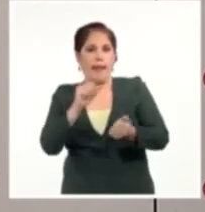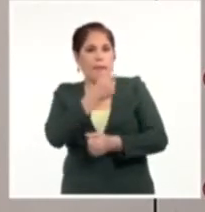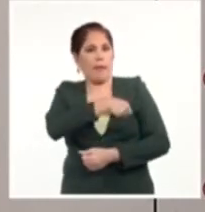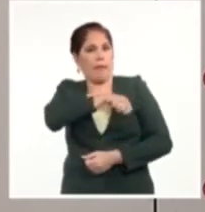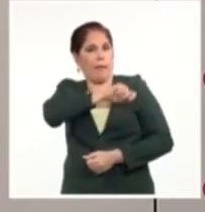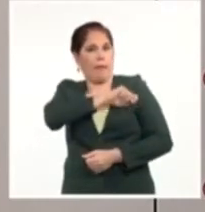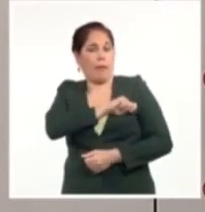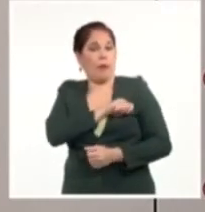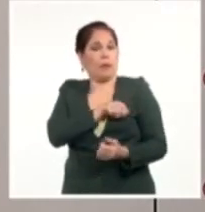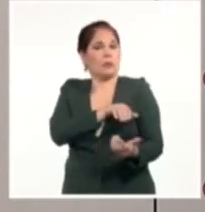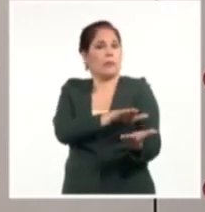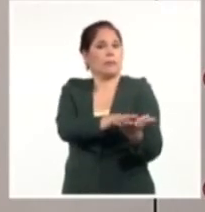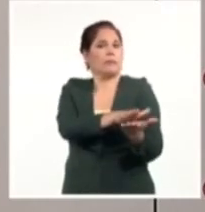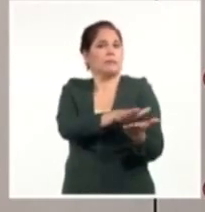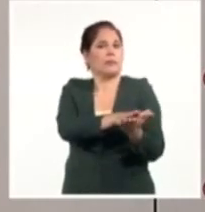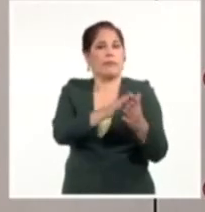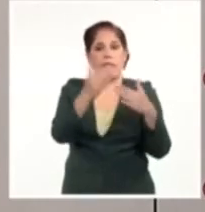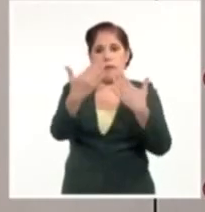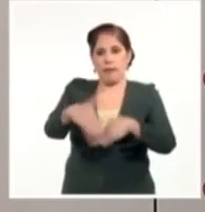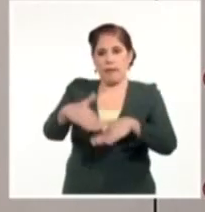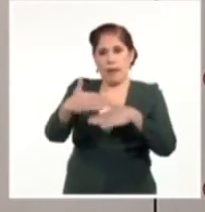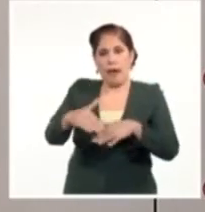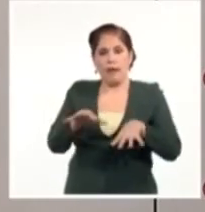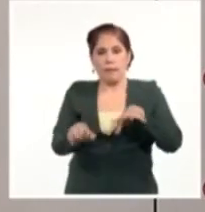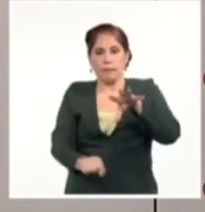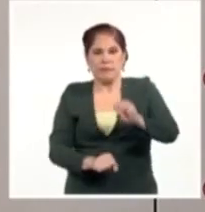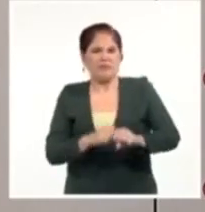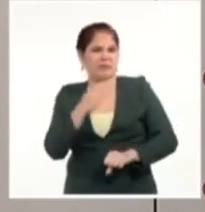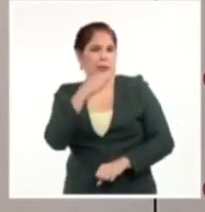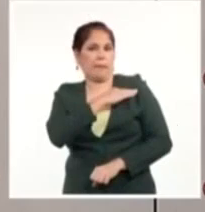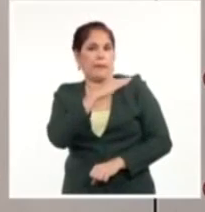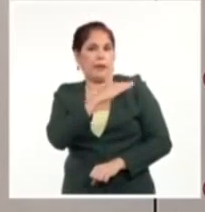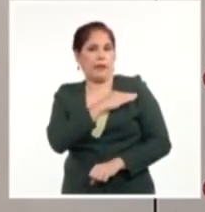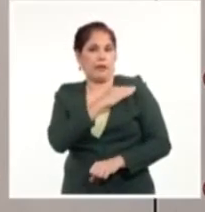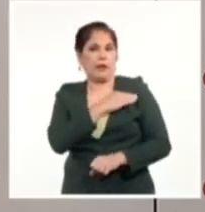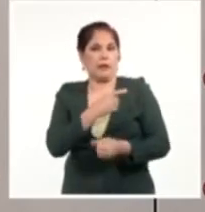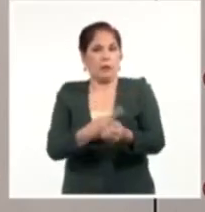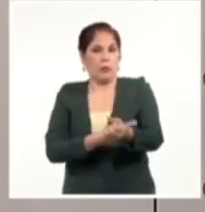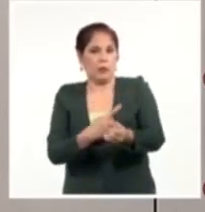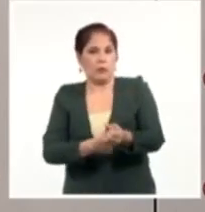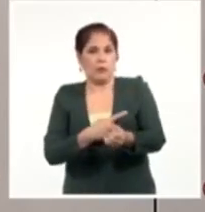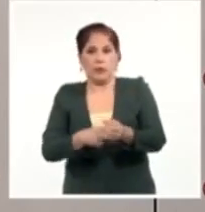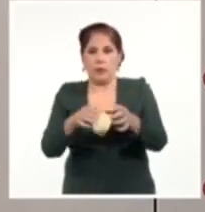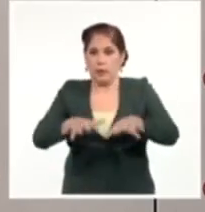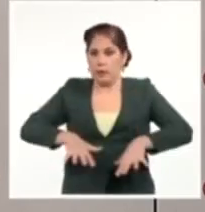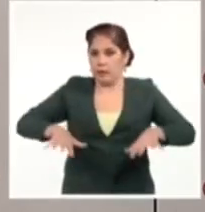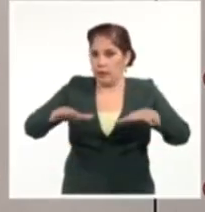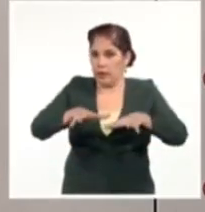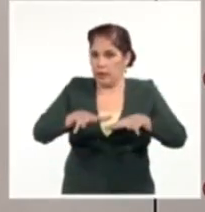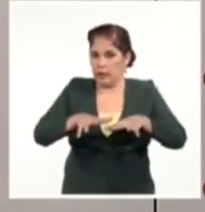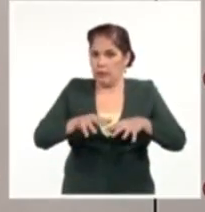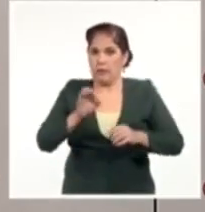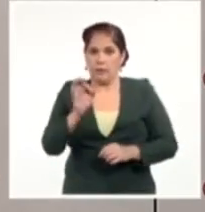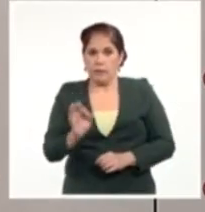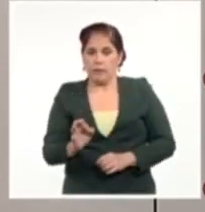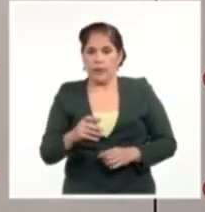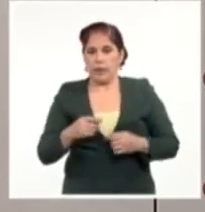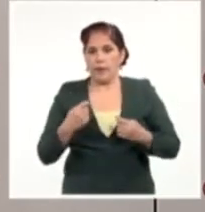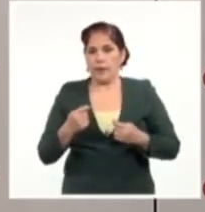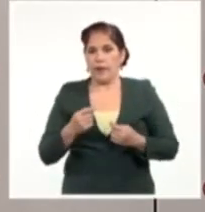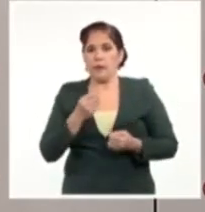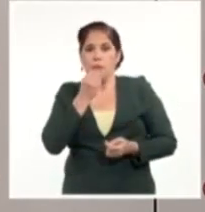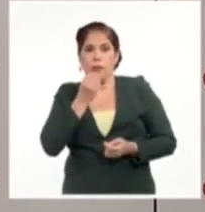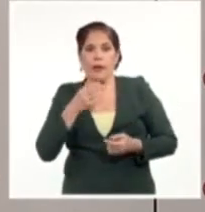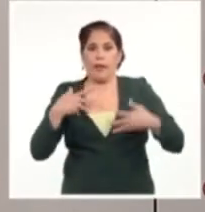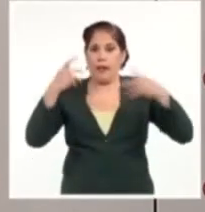mantienen engavetadas, las calles militarizadas. Es habitual una situación que genera malestar, protestas. Y